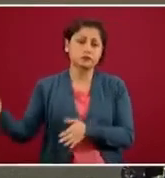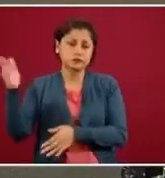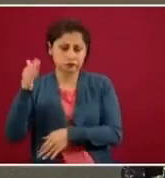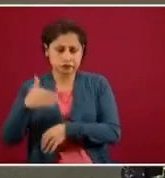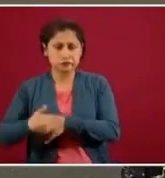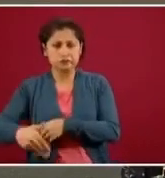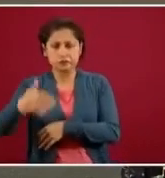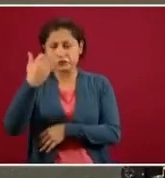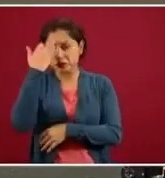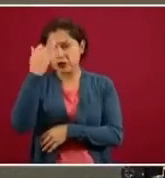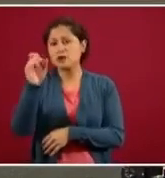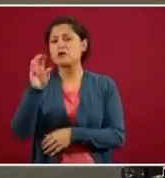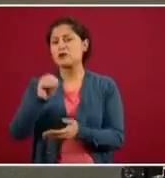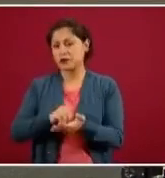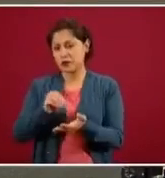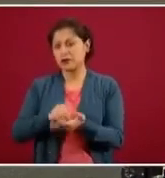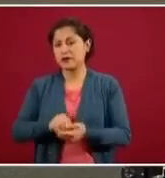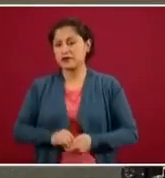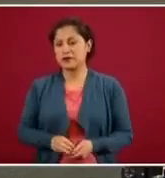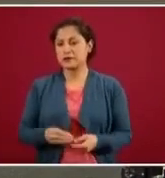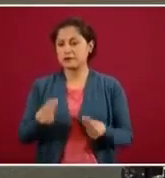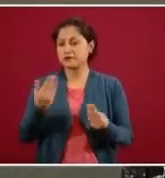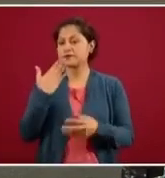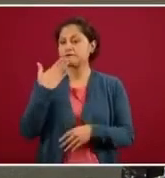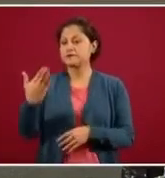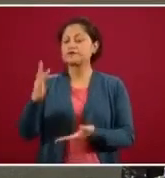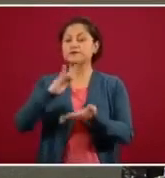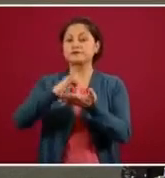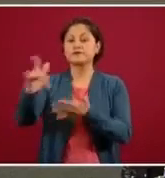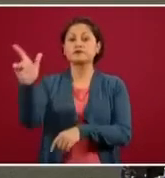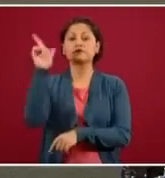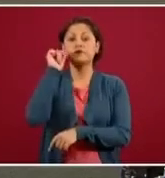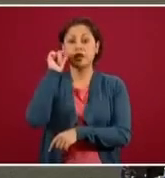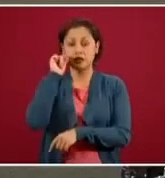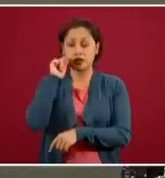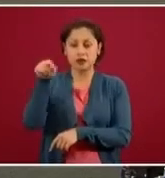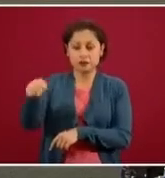censura. Muy bien. Muchas gracias. Mañana